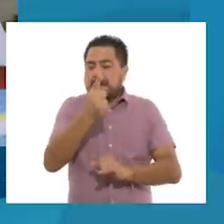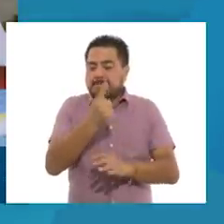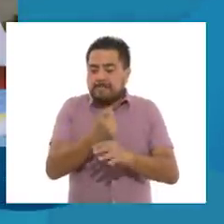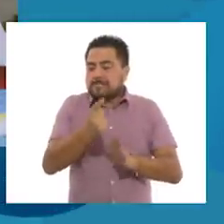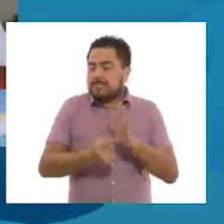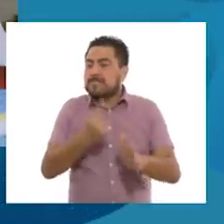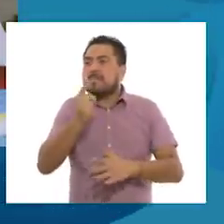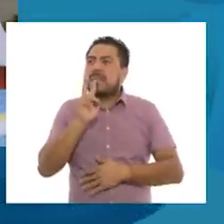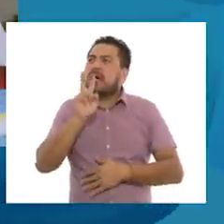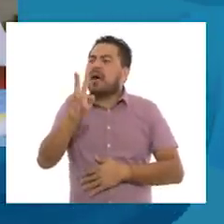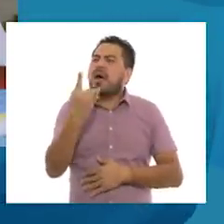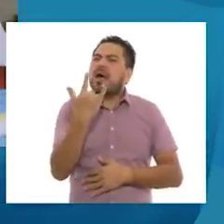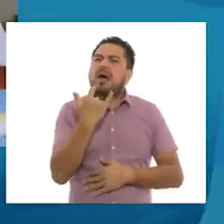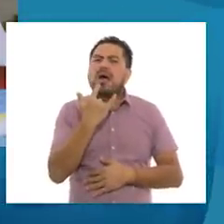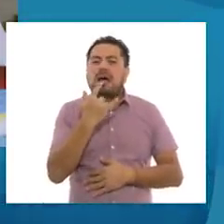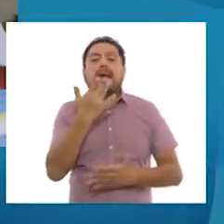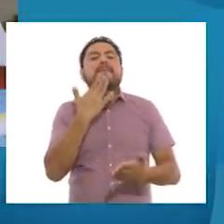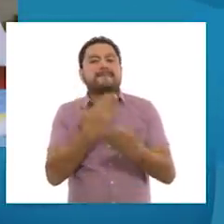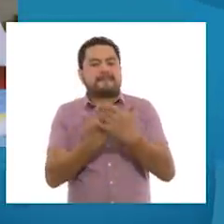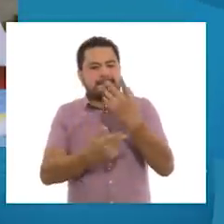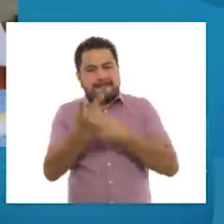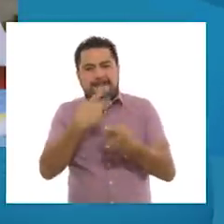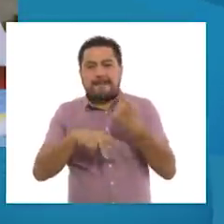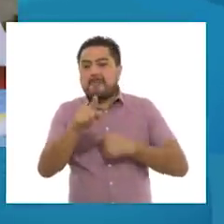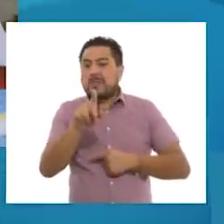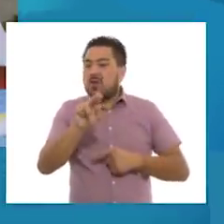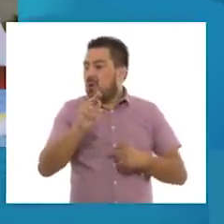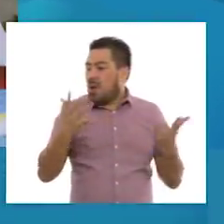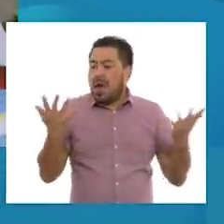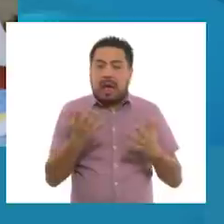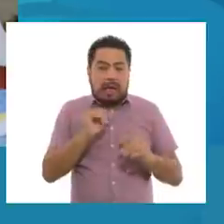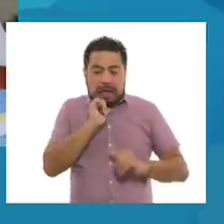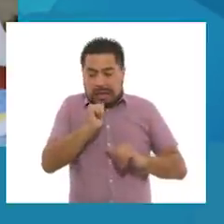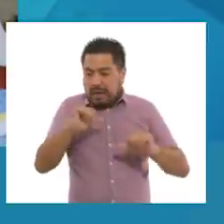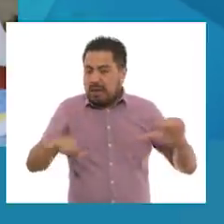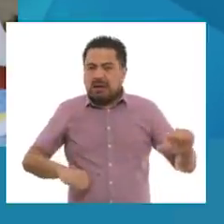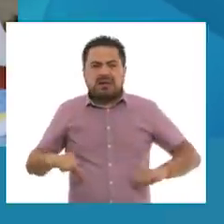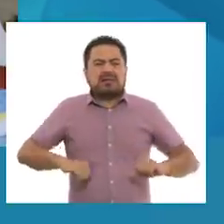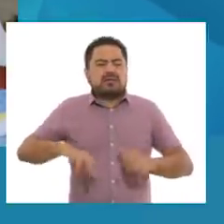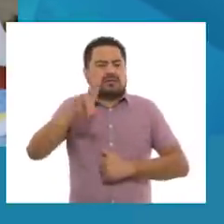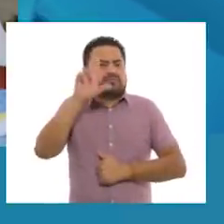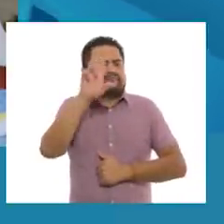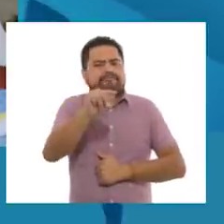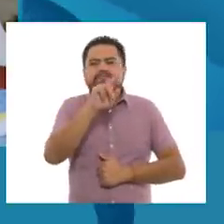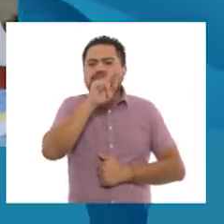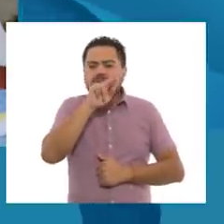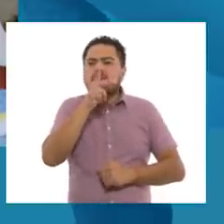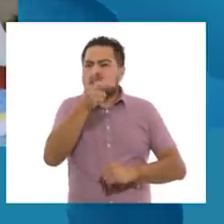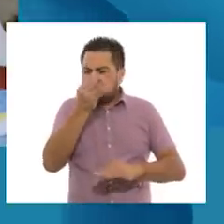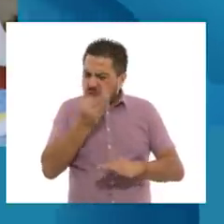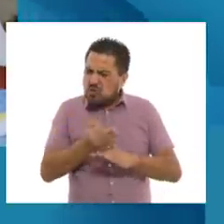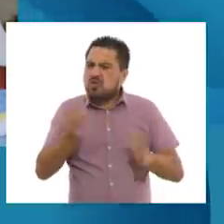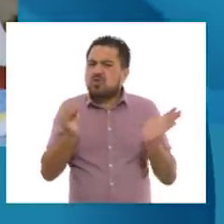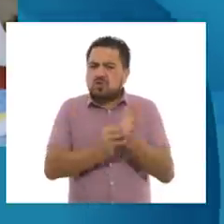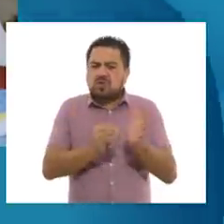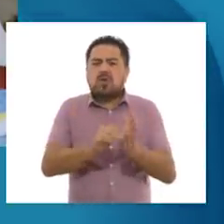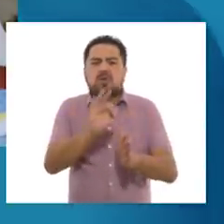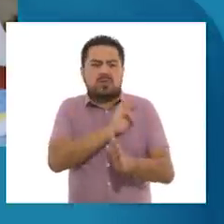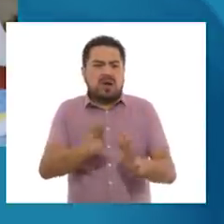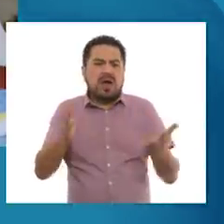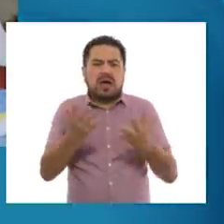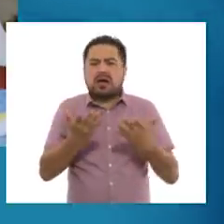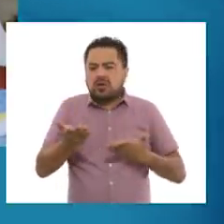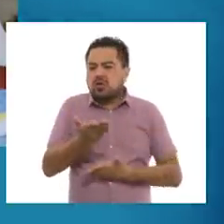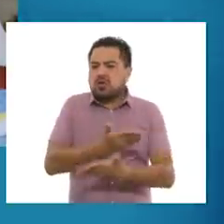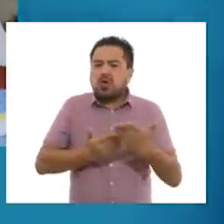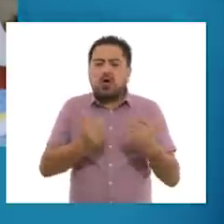este programa, te damos la bienvenida. Si no has hecho alguna actividad, no te preocupes, aún estás a tiempo de hacerla y compartirla